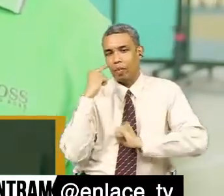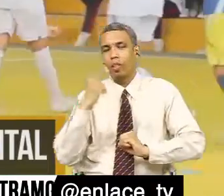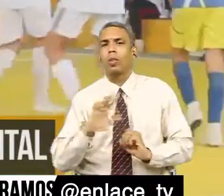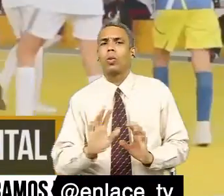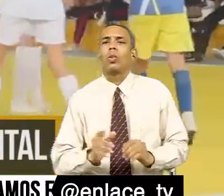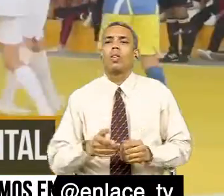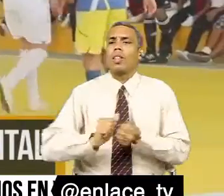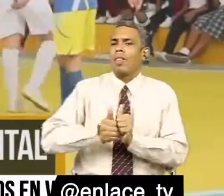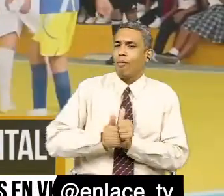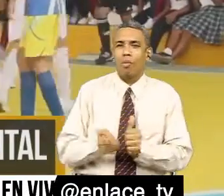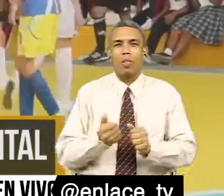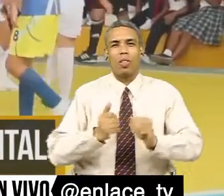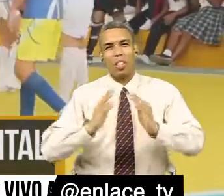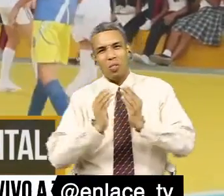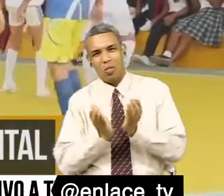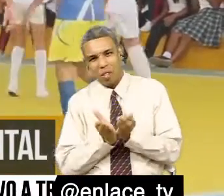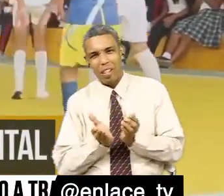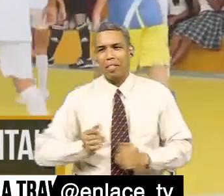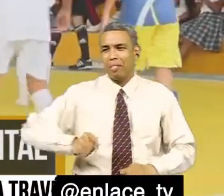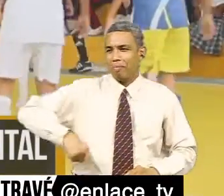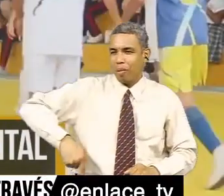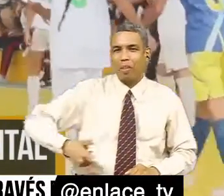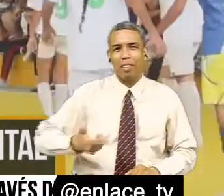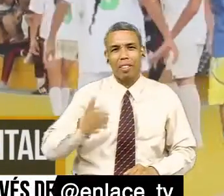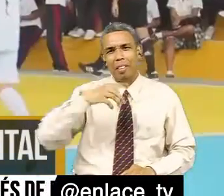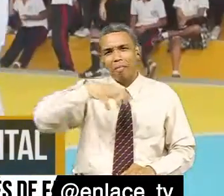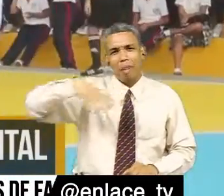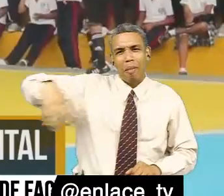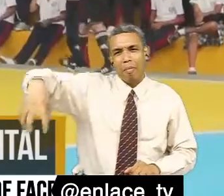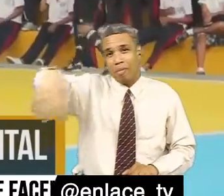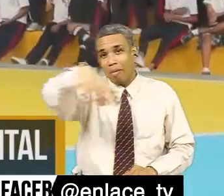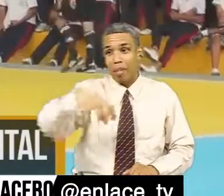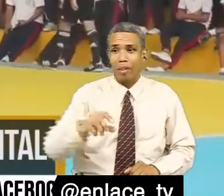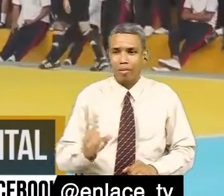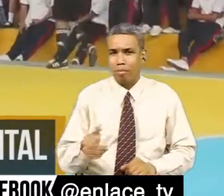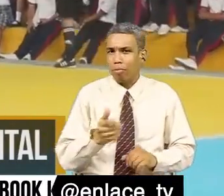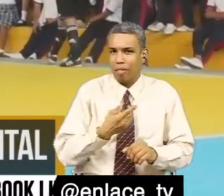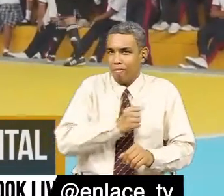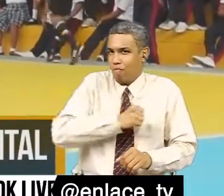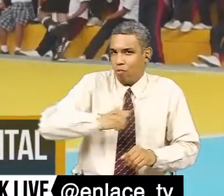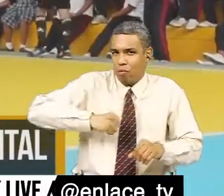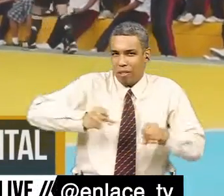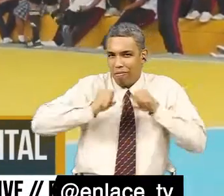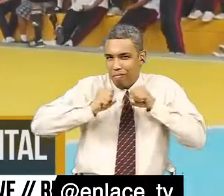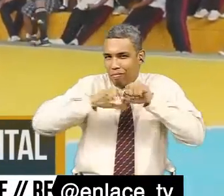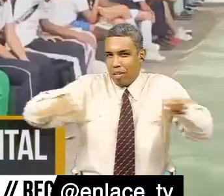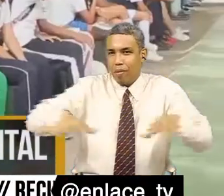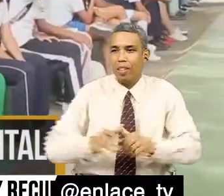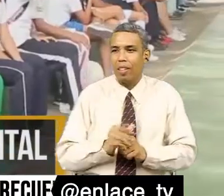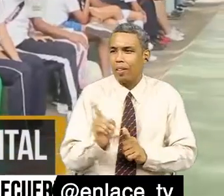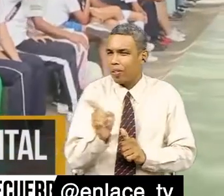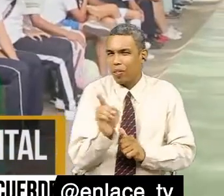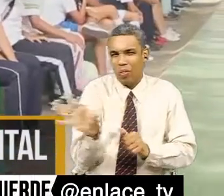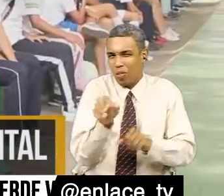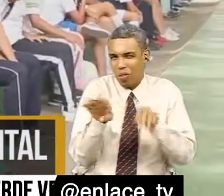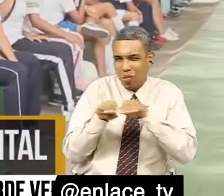educativo, ese deporte escolar, a través de las diversas instituciones educativas públicas y privadas que están participando en este